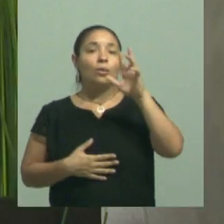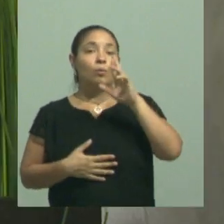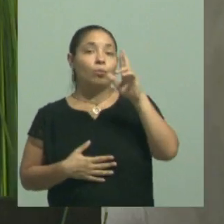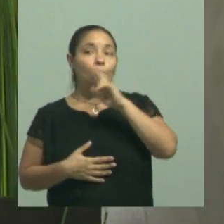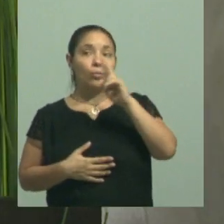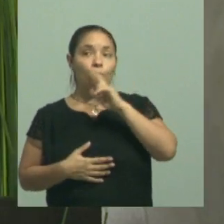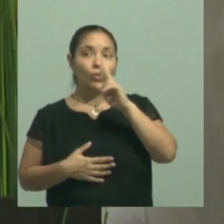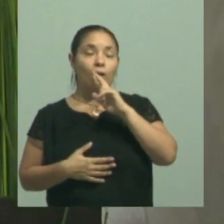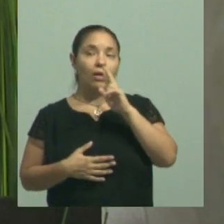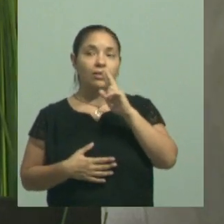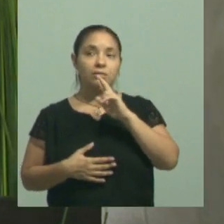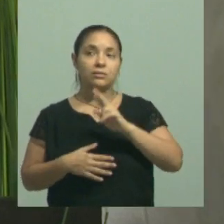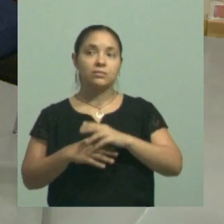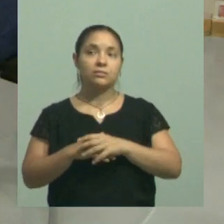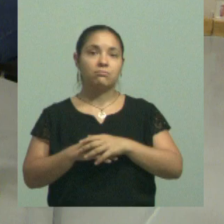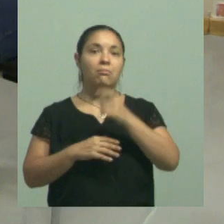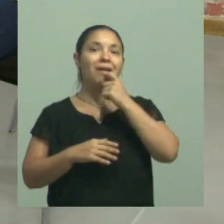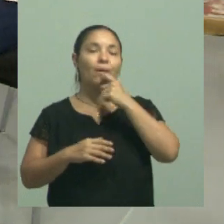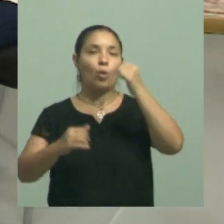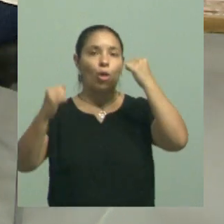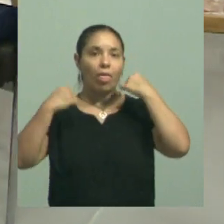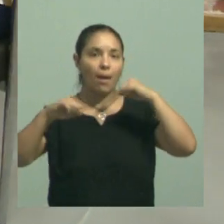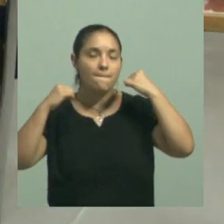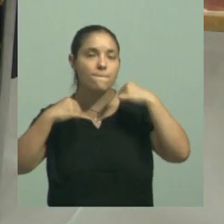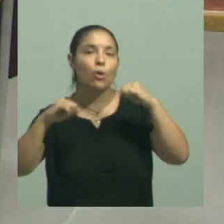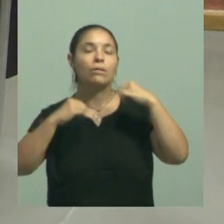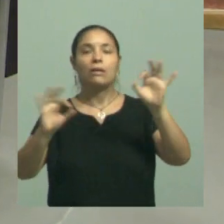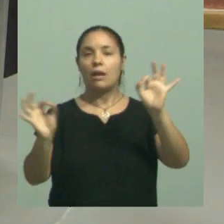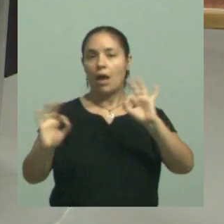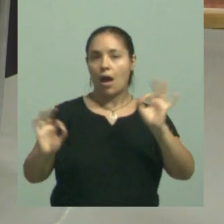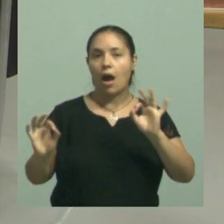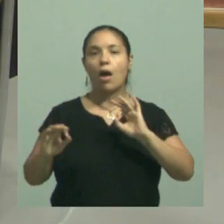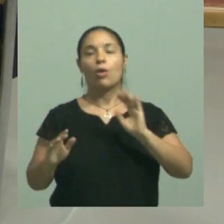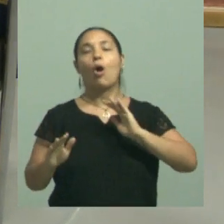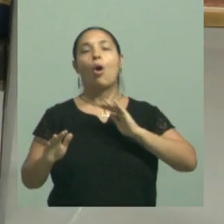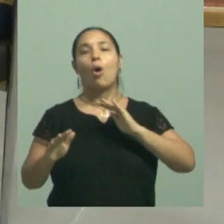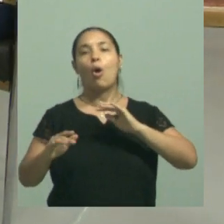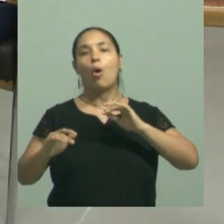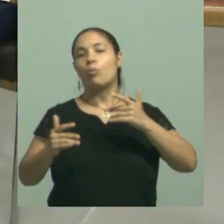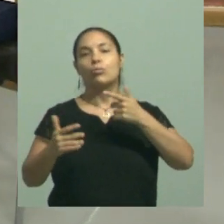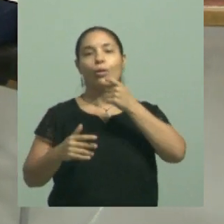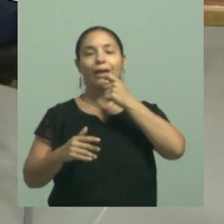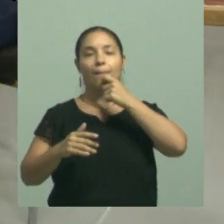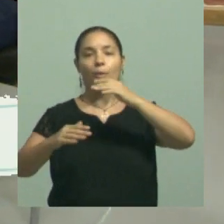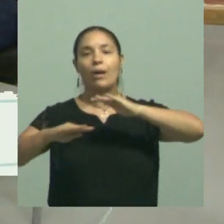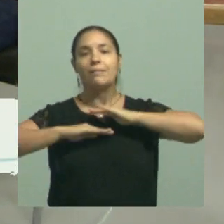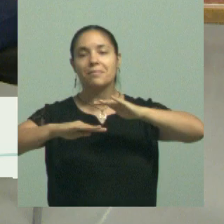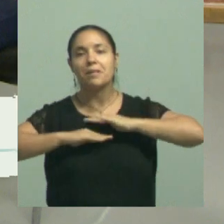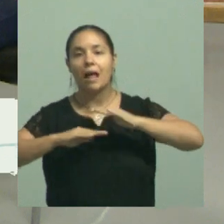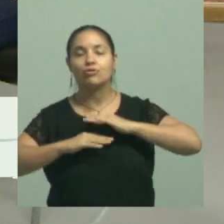Si no practicamos un deporte, no vamos a un gimnasio, entendemos que por ahí no tenemos fuerza